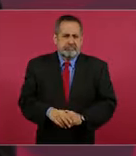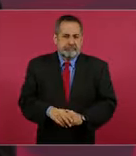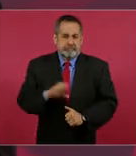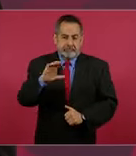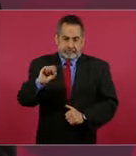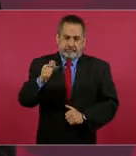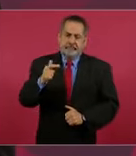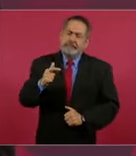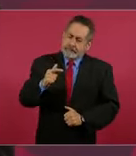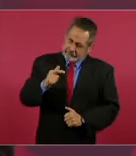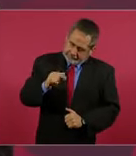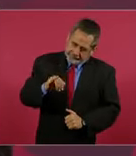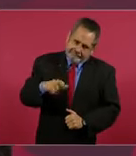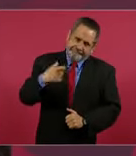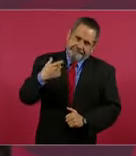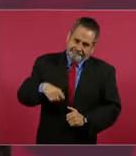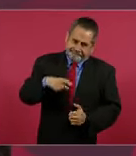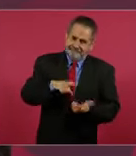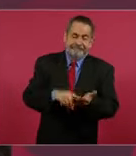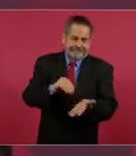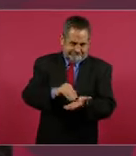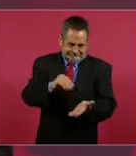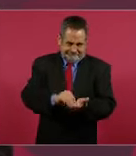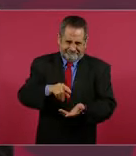Salinas, sí, ese sí tiene.